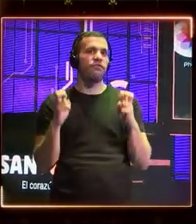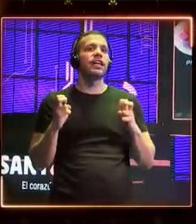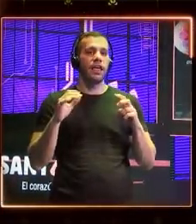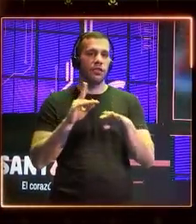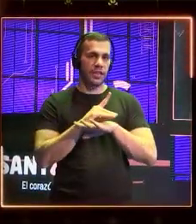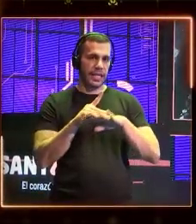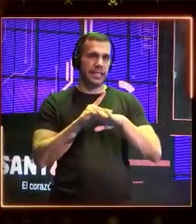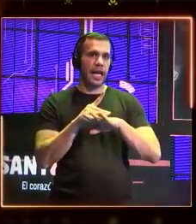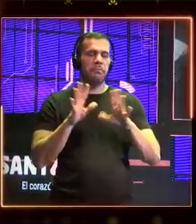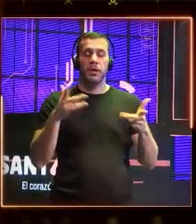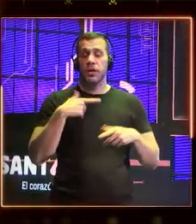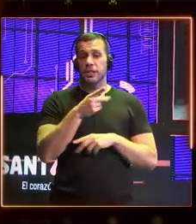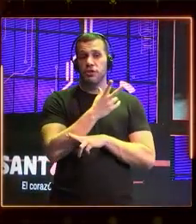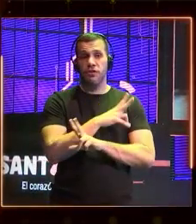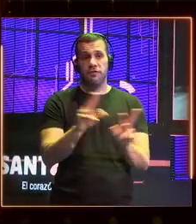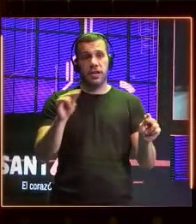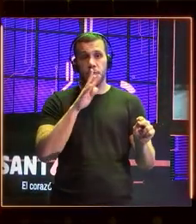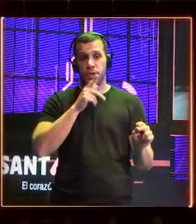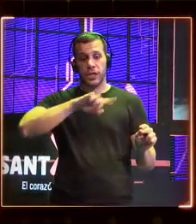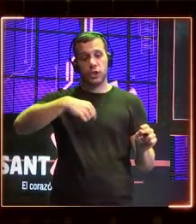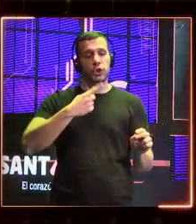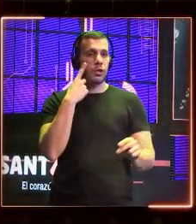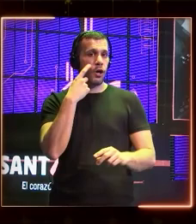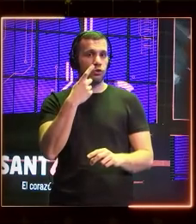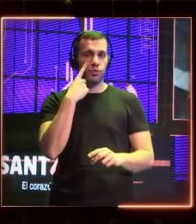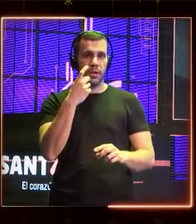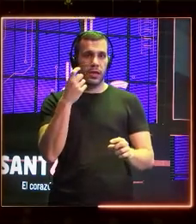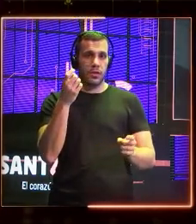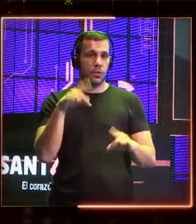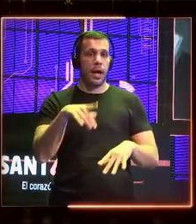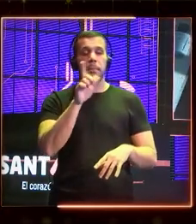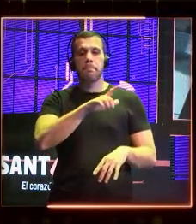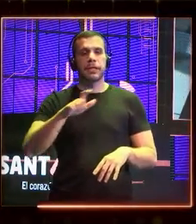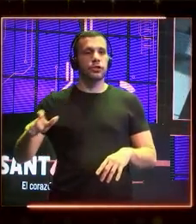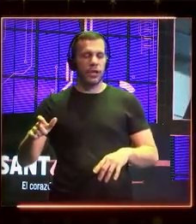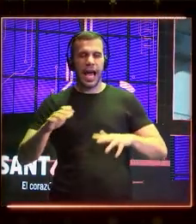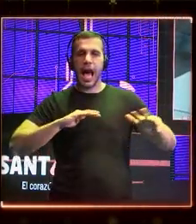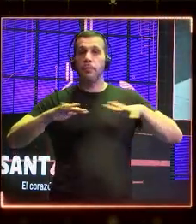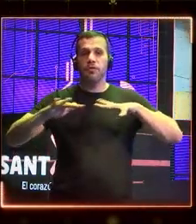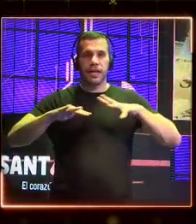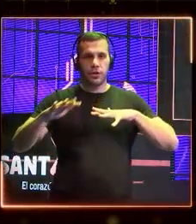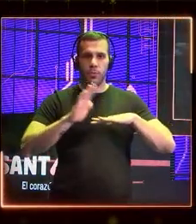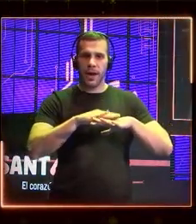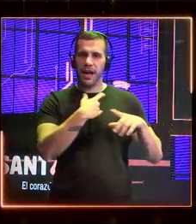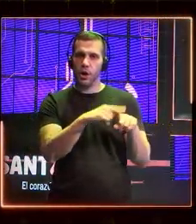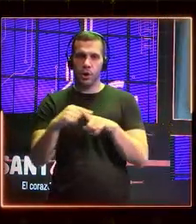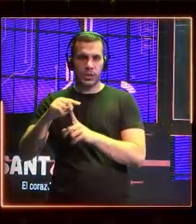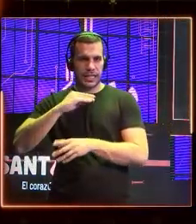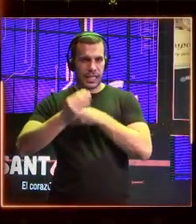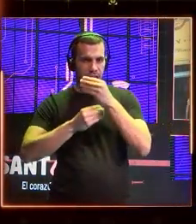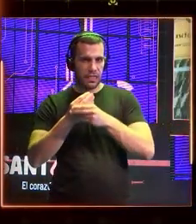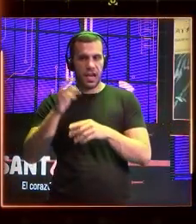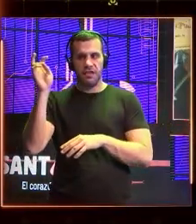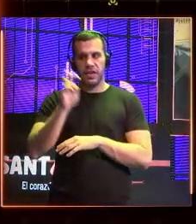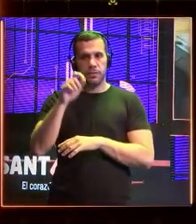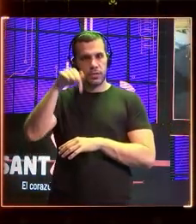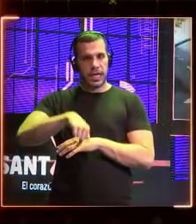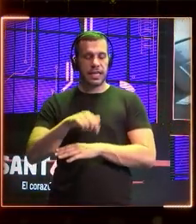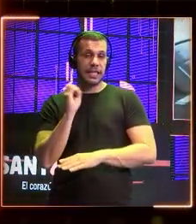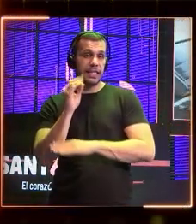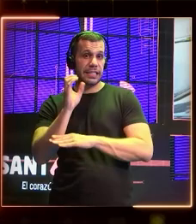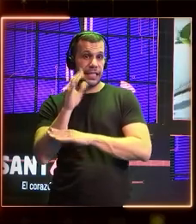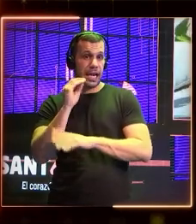va a acabar porque estamos acostumbrados como como personas a movernos para hacer cosas venimos aquí damos una charla